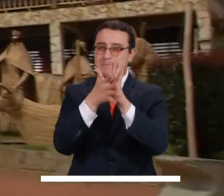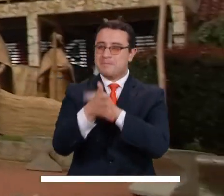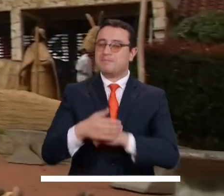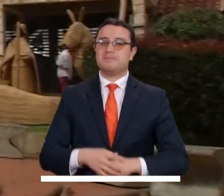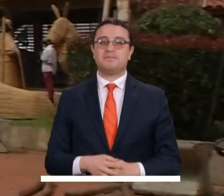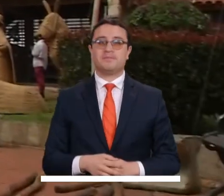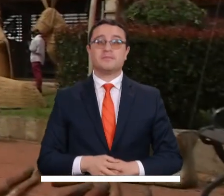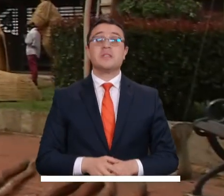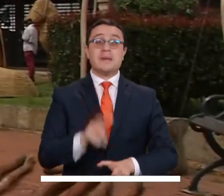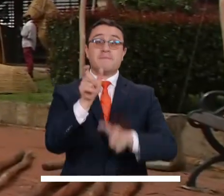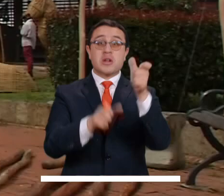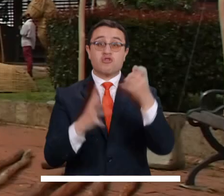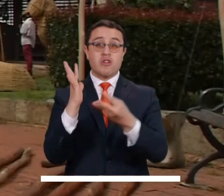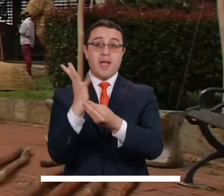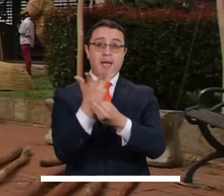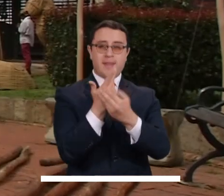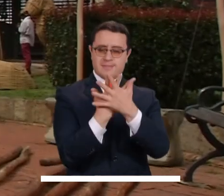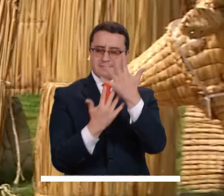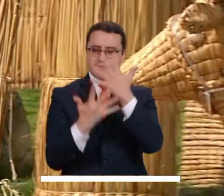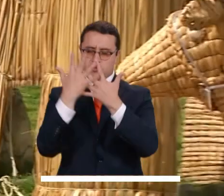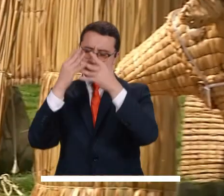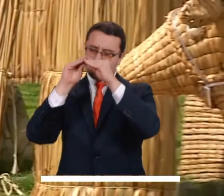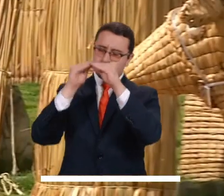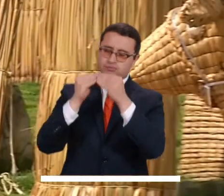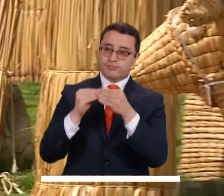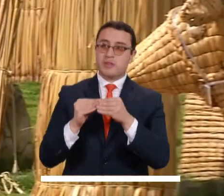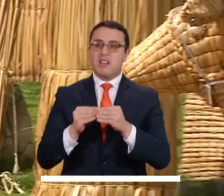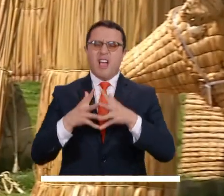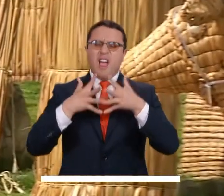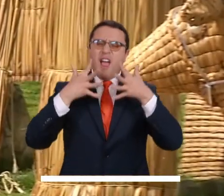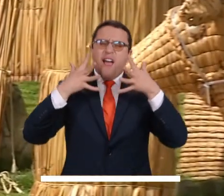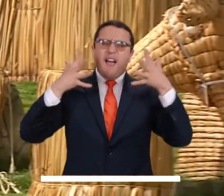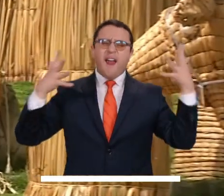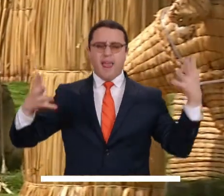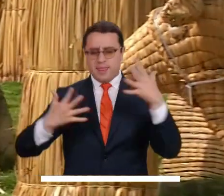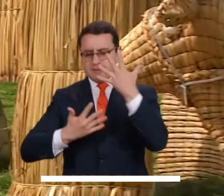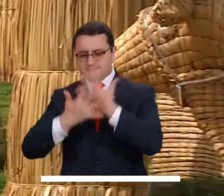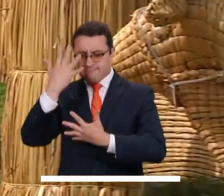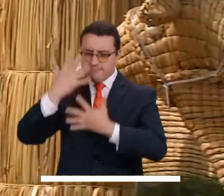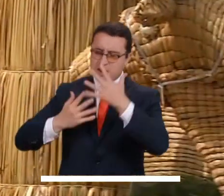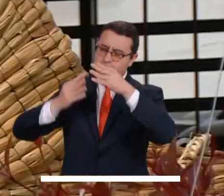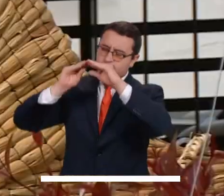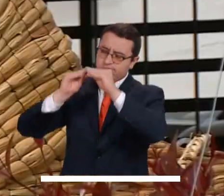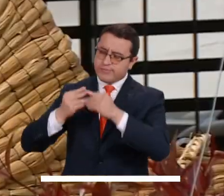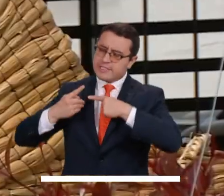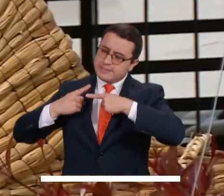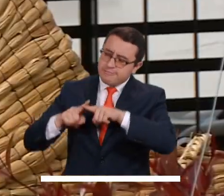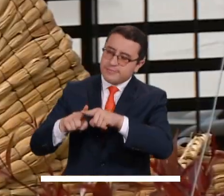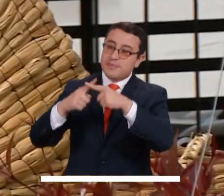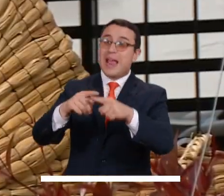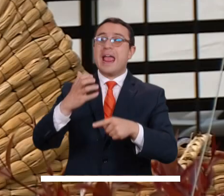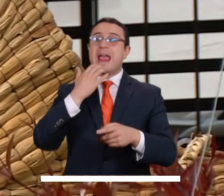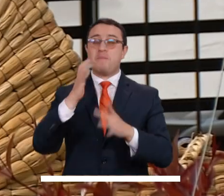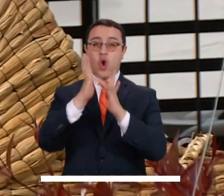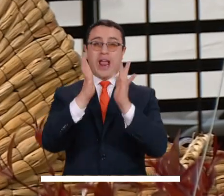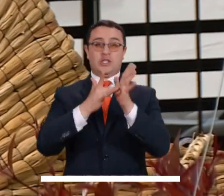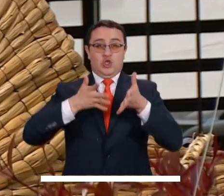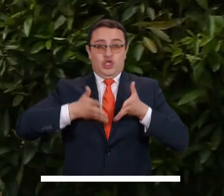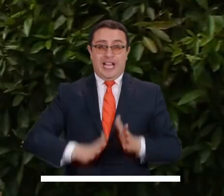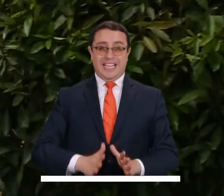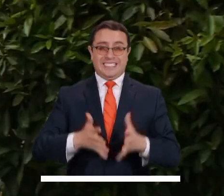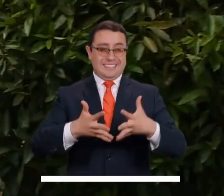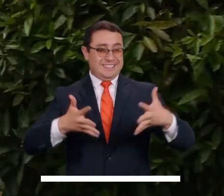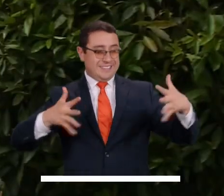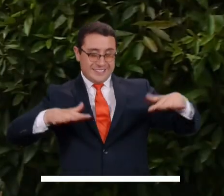Los artesanos de Fuquén, Cundinamarca, hacen grandes obras con sus manos, como el pesebre en junco más grande del país,